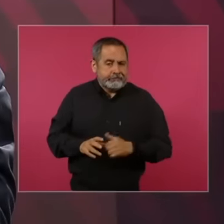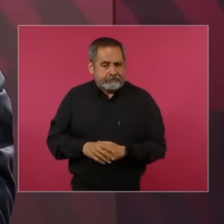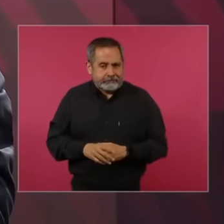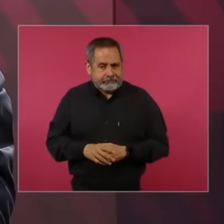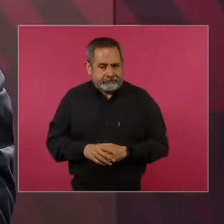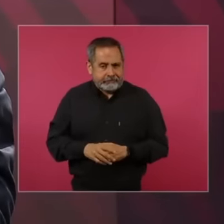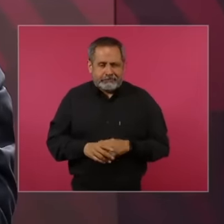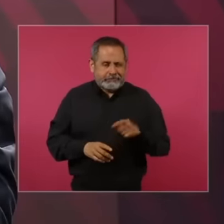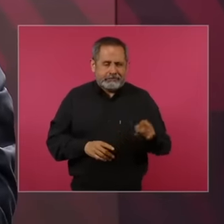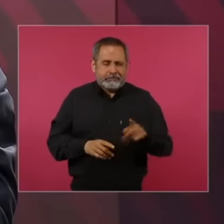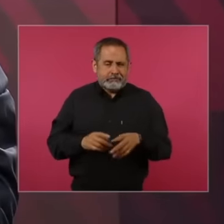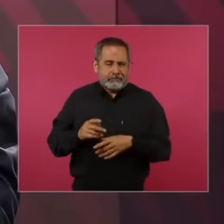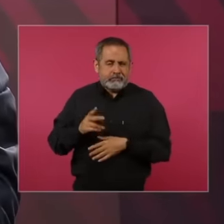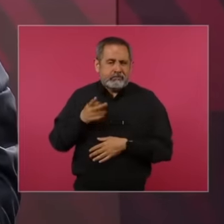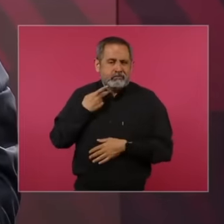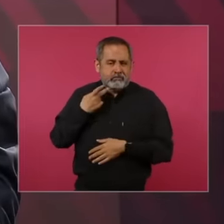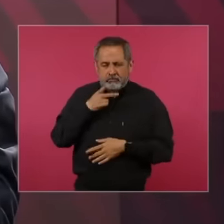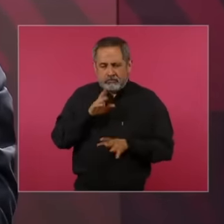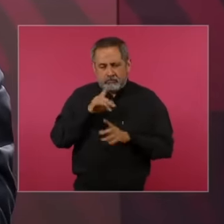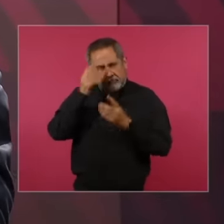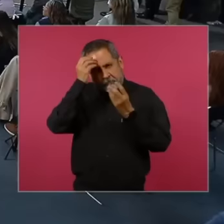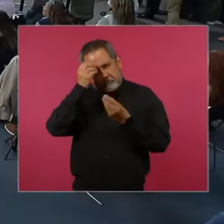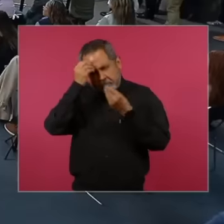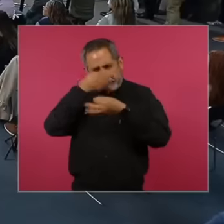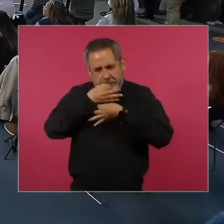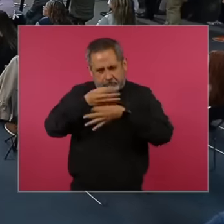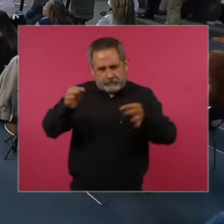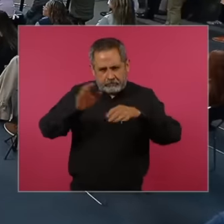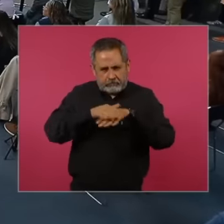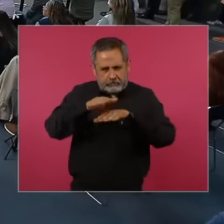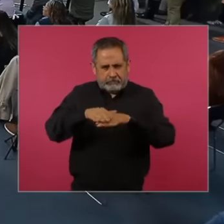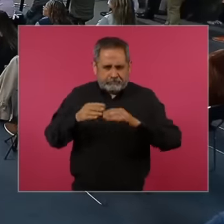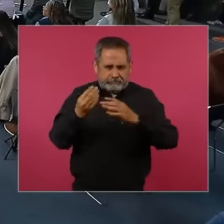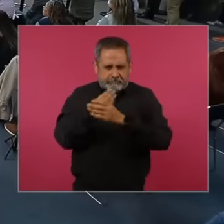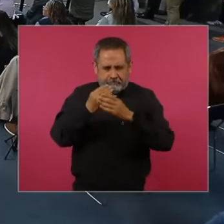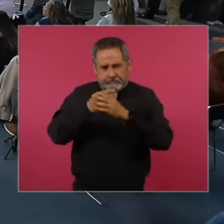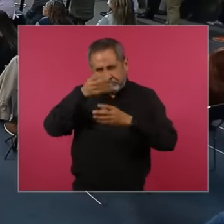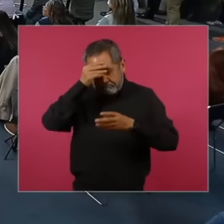Esto no es político, ¿no? Esto es de una reflexión académica, ¿no?